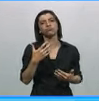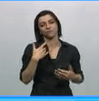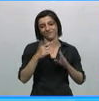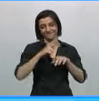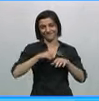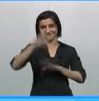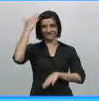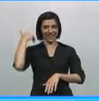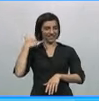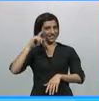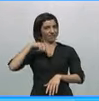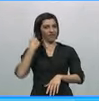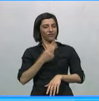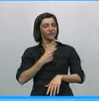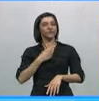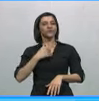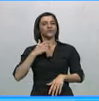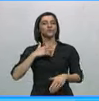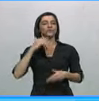Campeones de América, que fue también